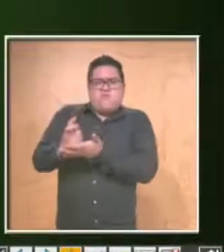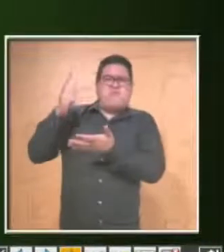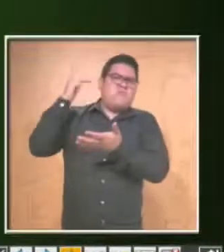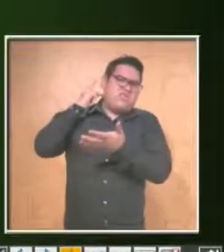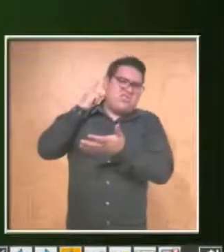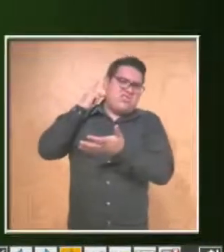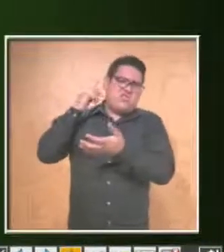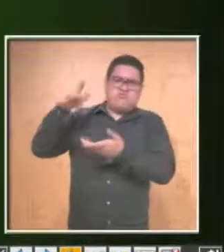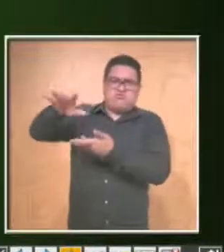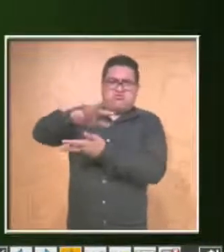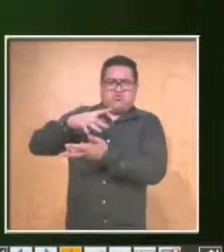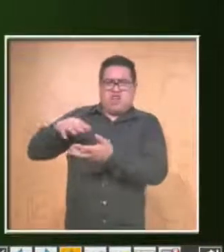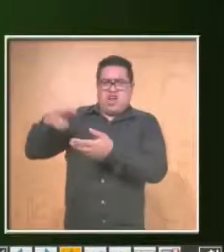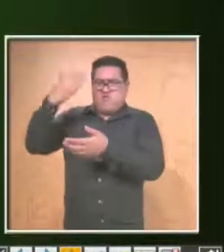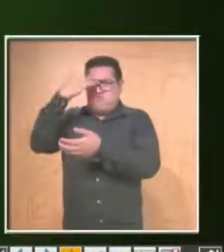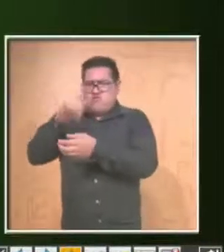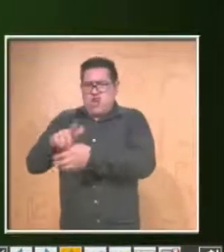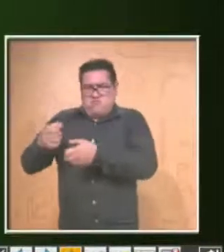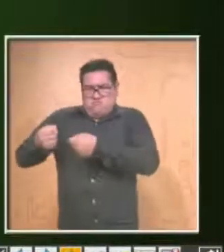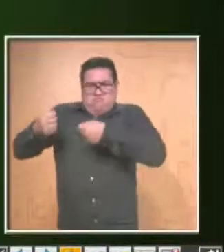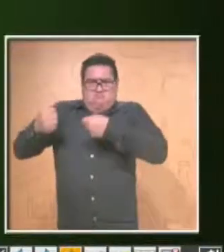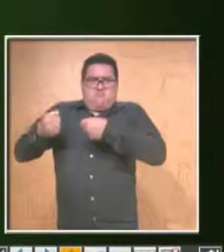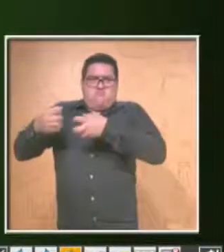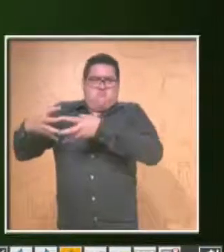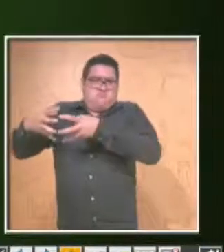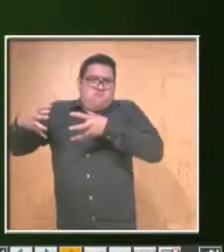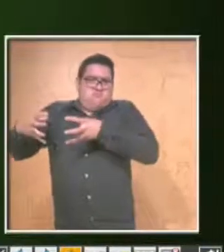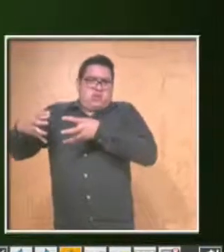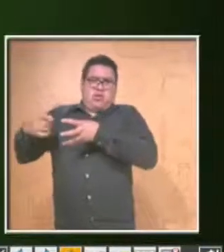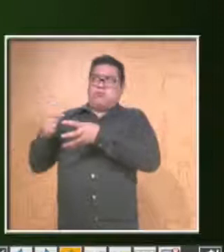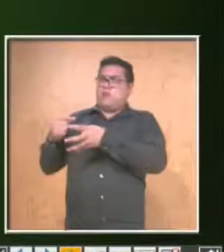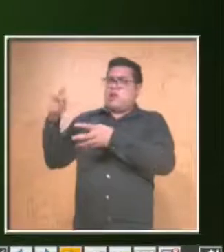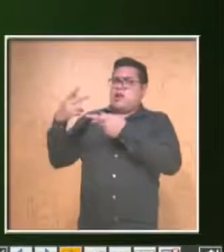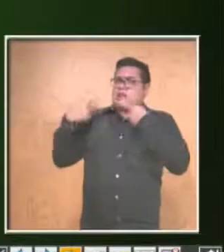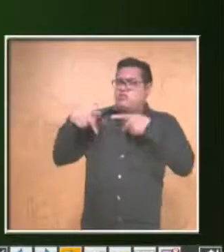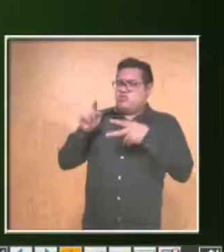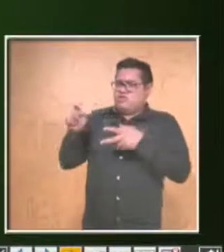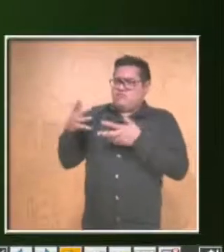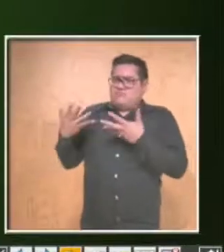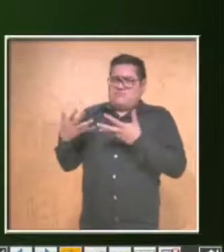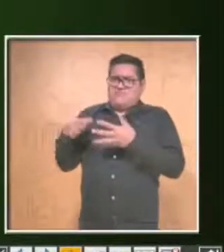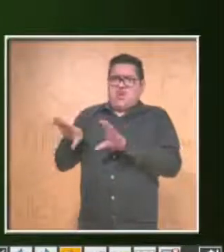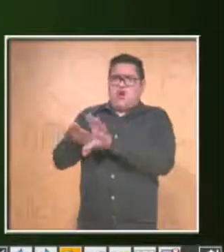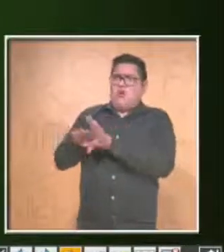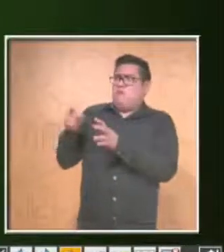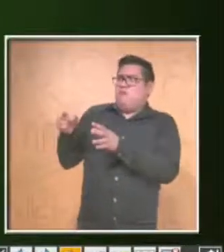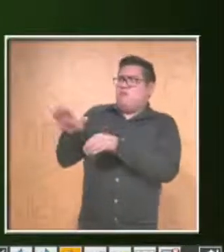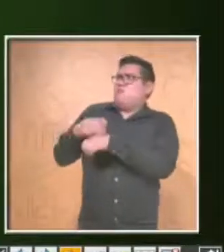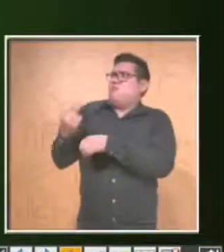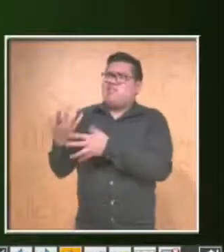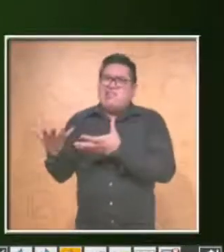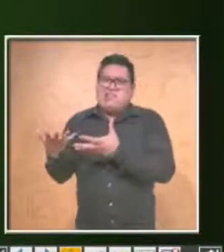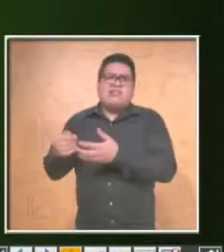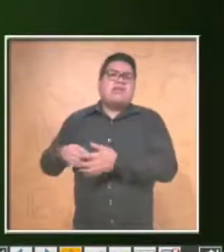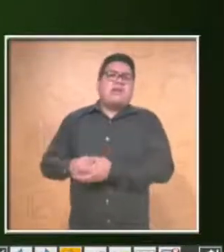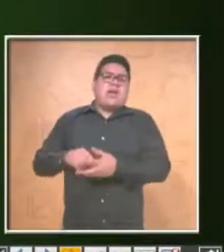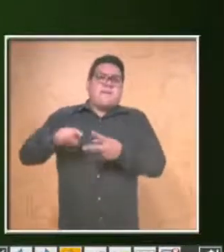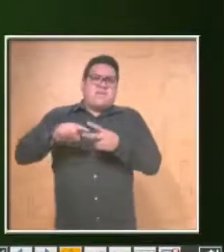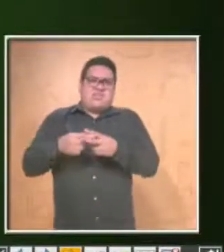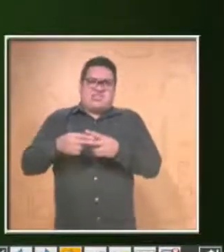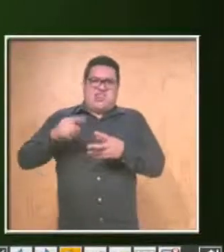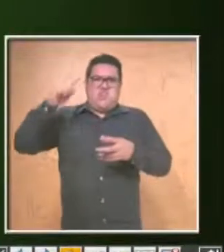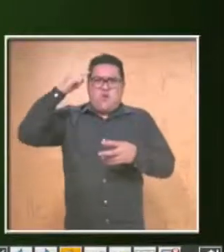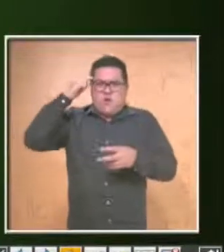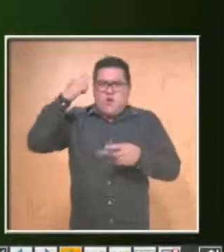político, social, cultural, pues empieza a ser cuestionado, empieza a provocar